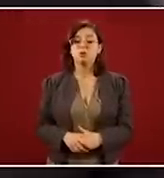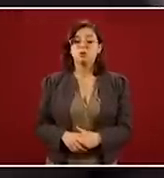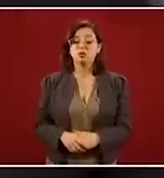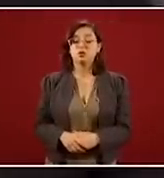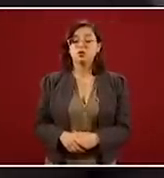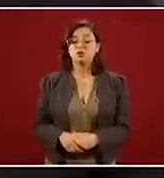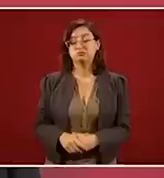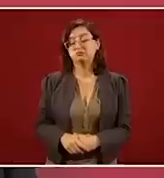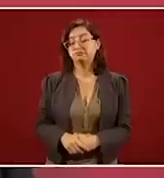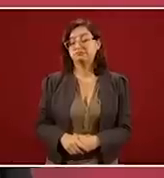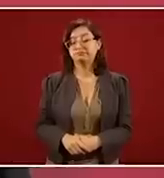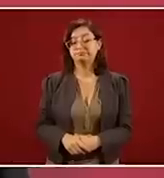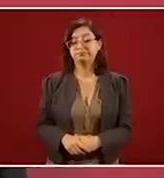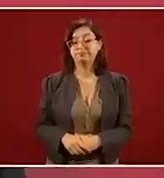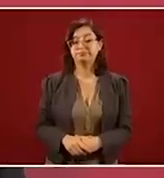el juez.